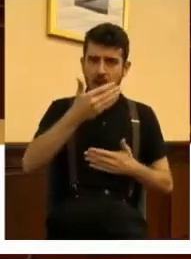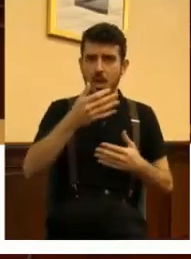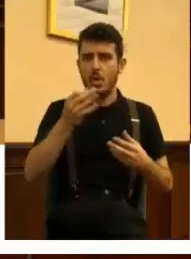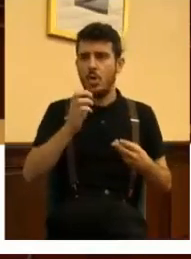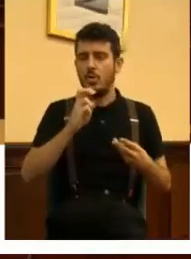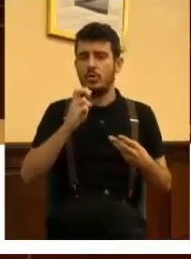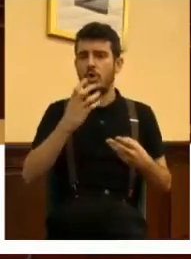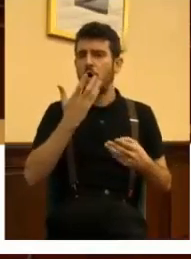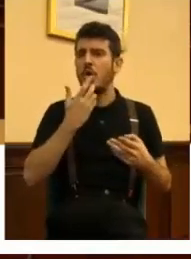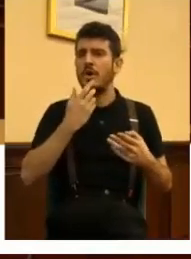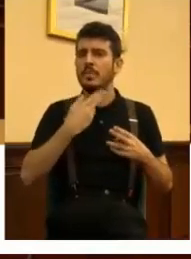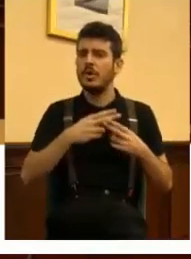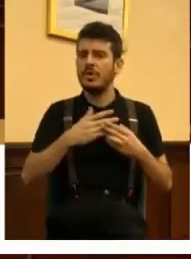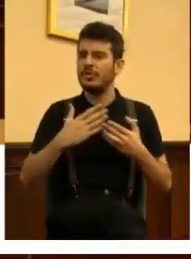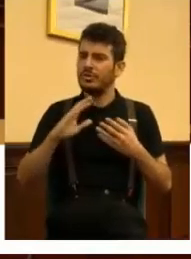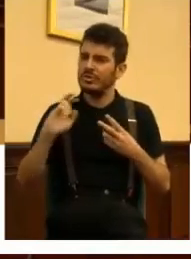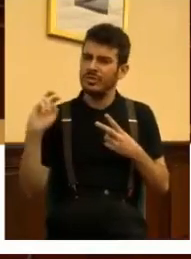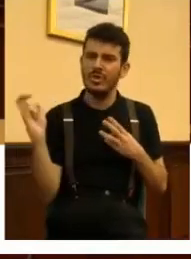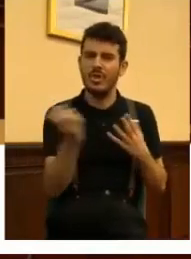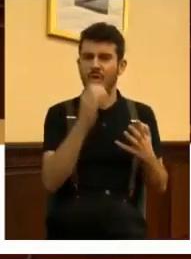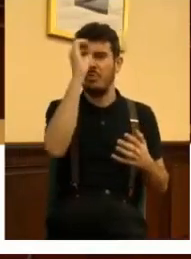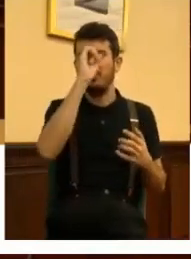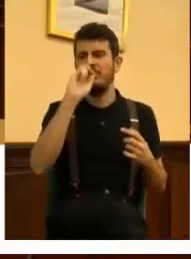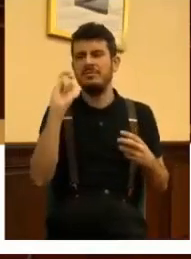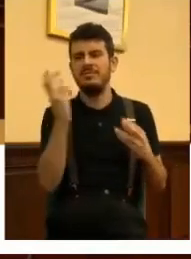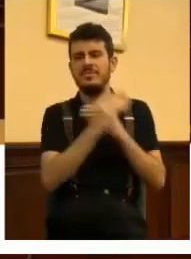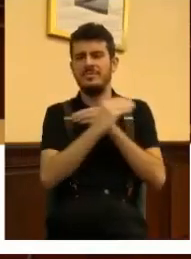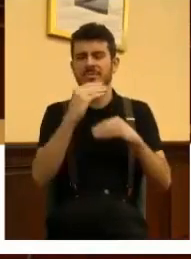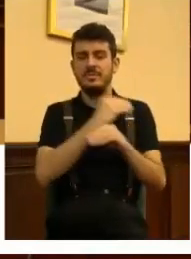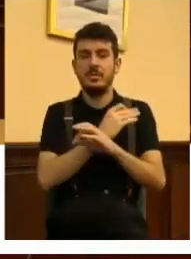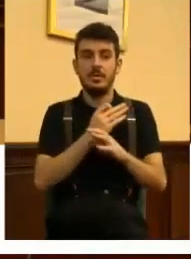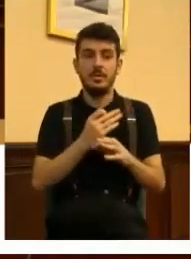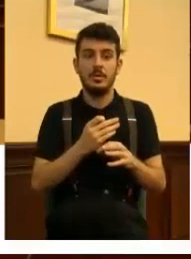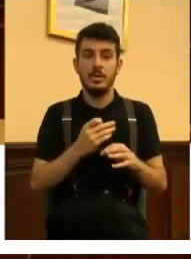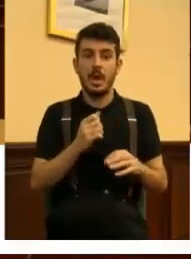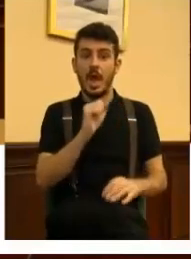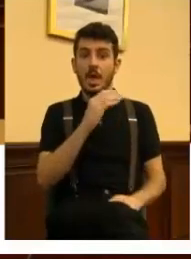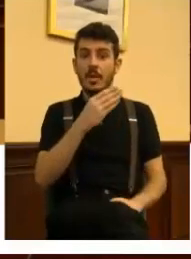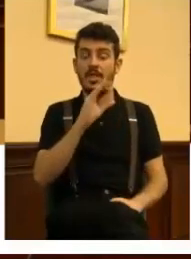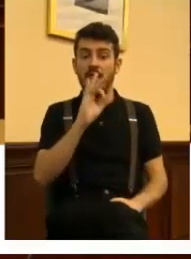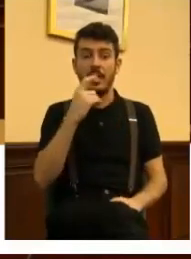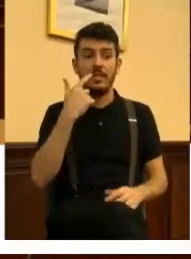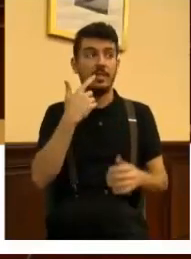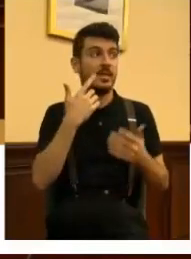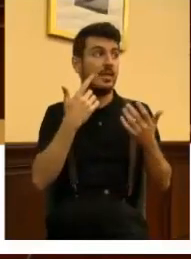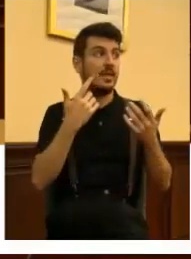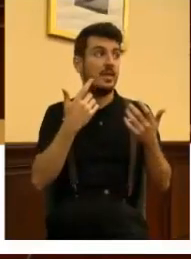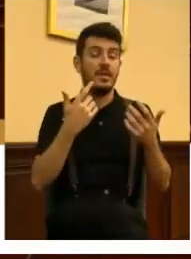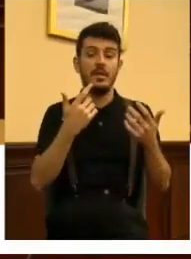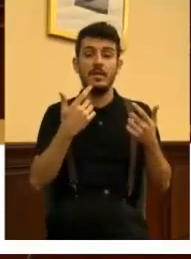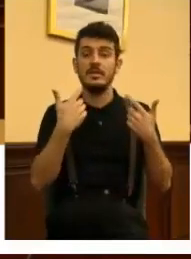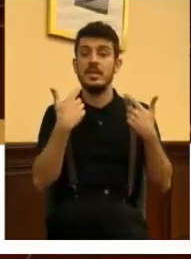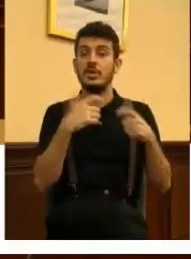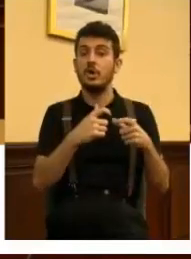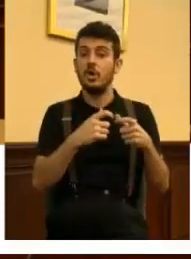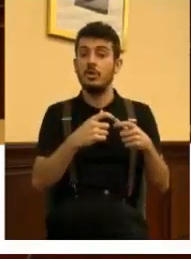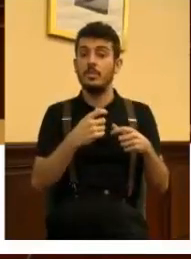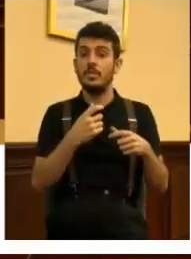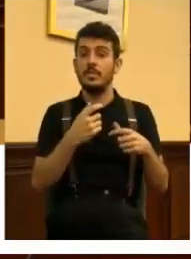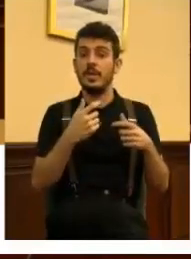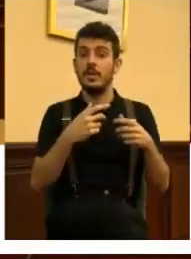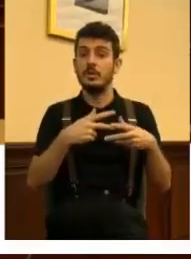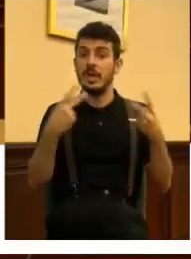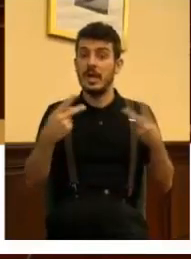todos los colores políticos, podemos empezar con el ABC, el sector de la hostelería cifra las pérdidas en 1.131 millones de